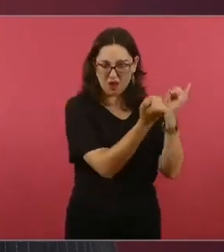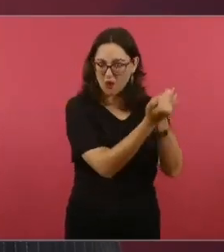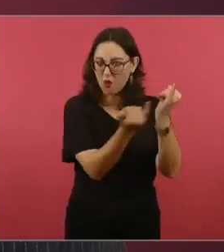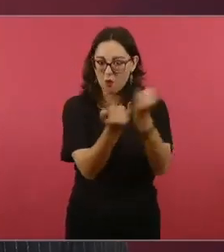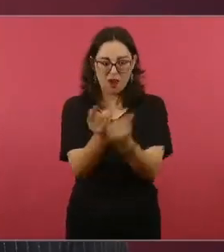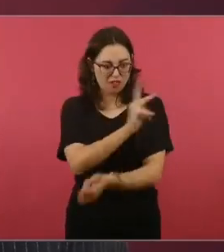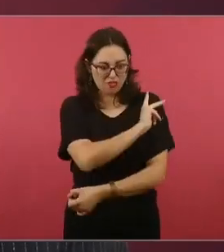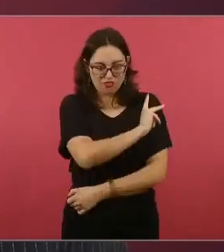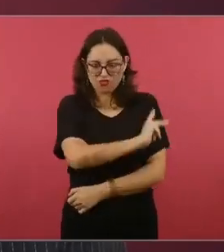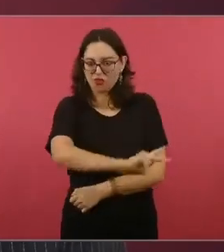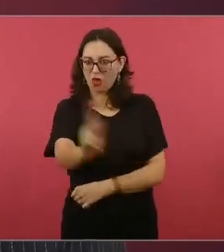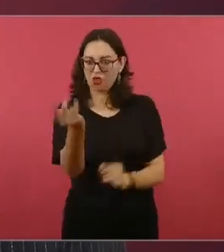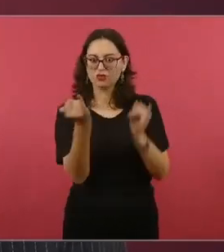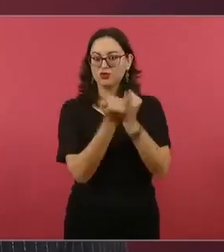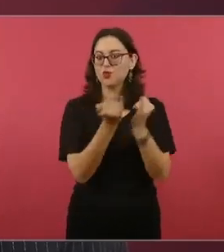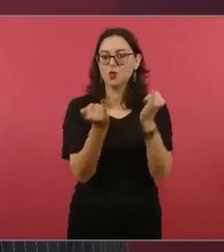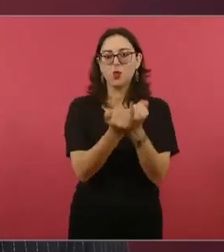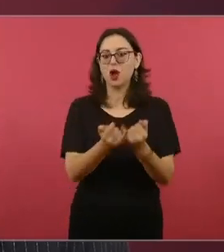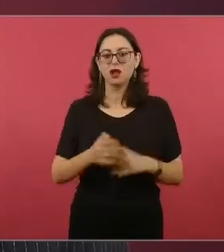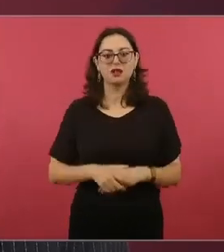conservadores corruptos.